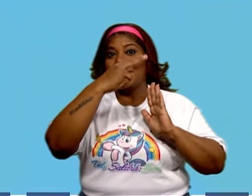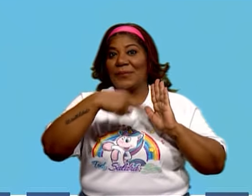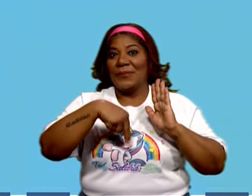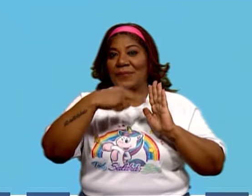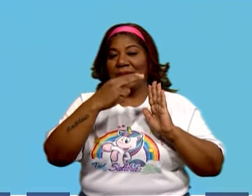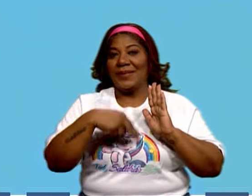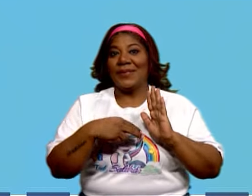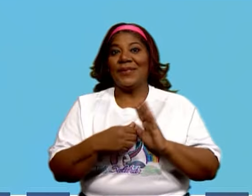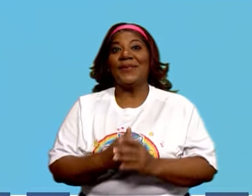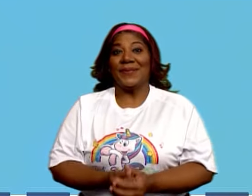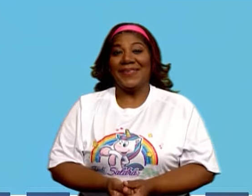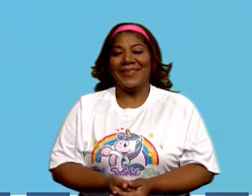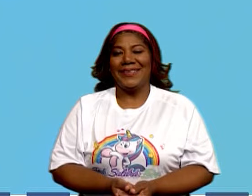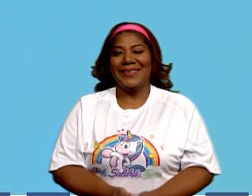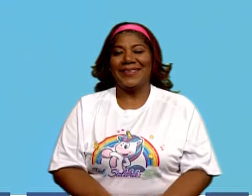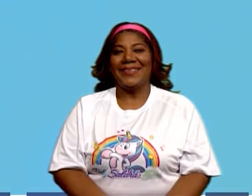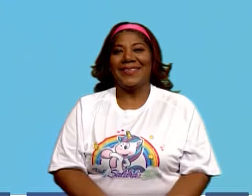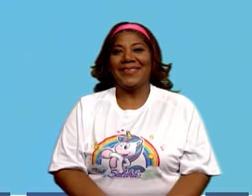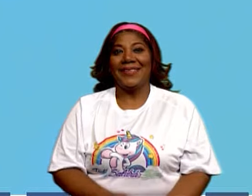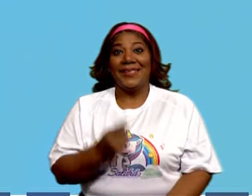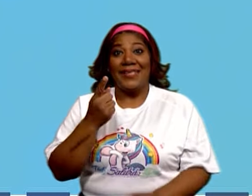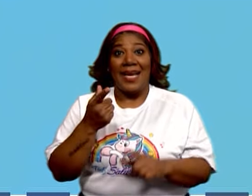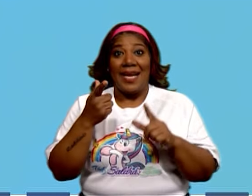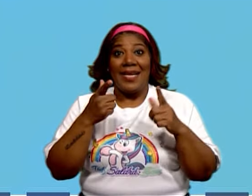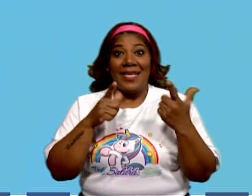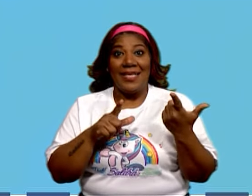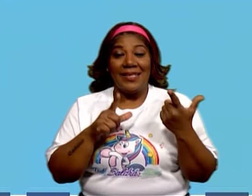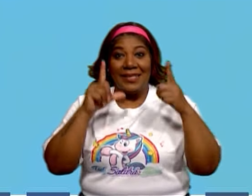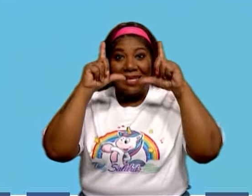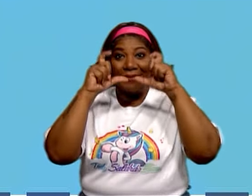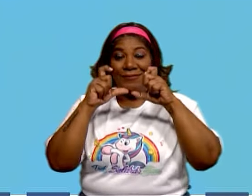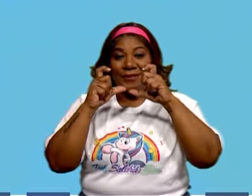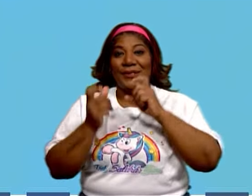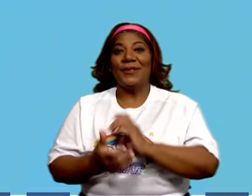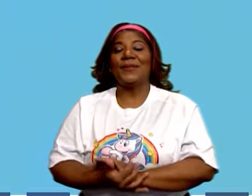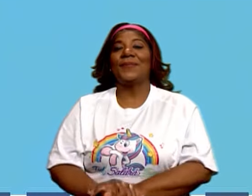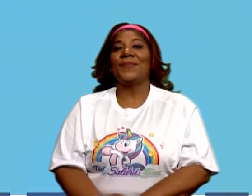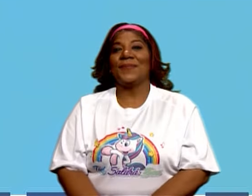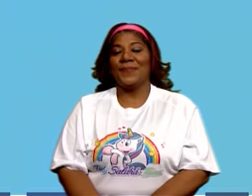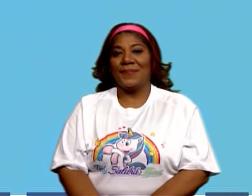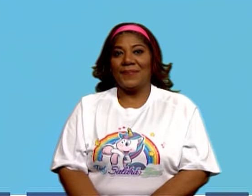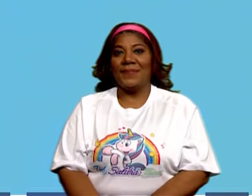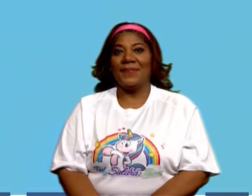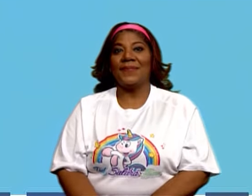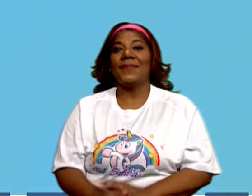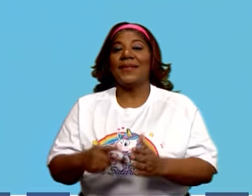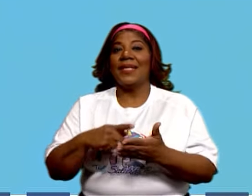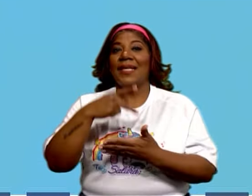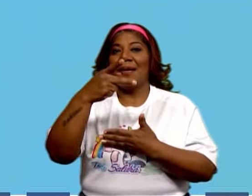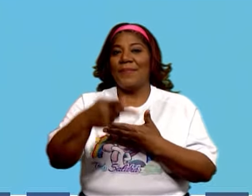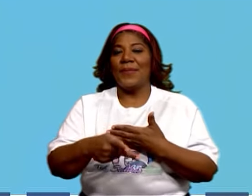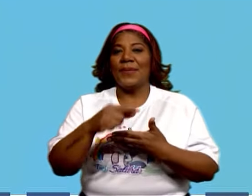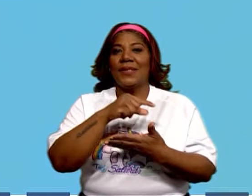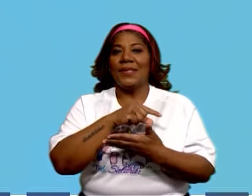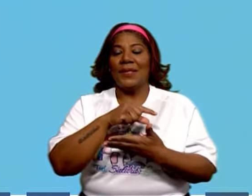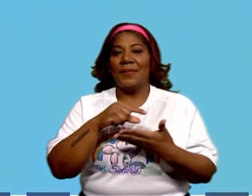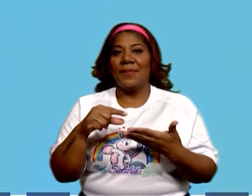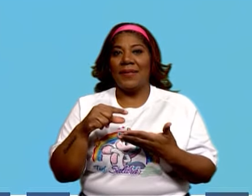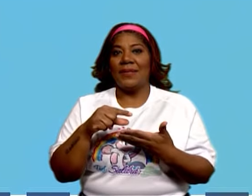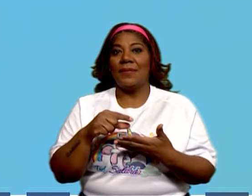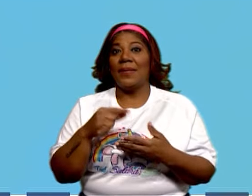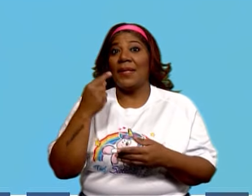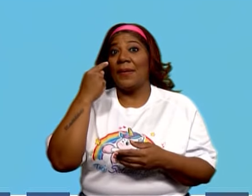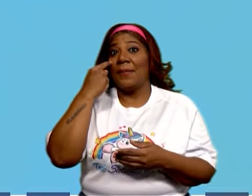pintura. Ok, ya tomaste tu captura de pantalla. La próxima semana verás qué vamos a